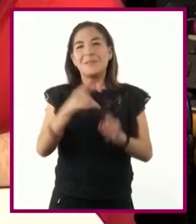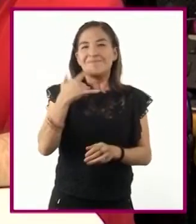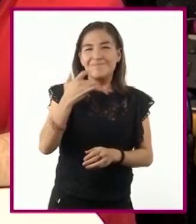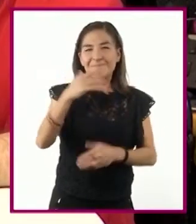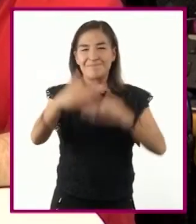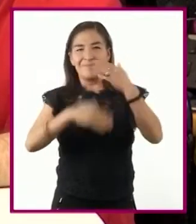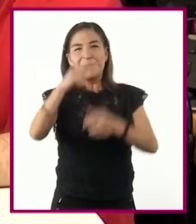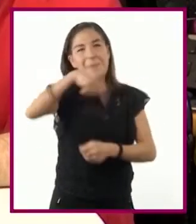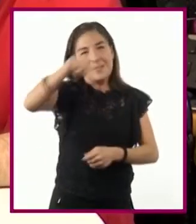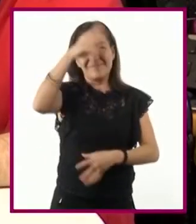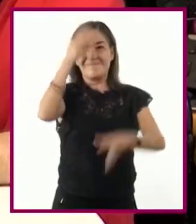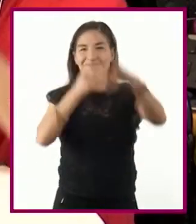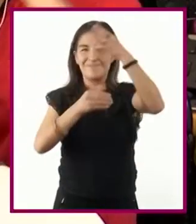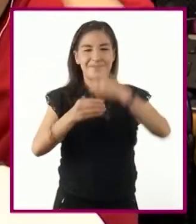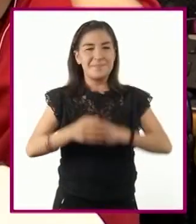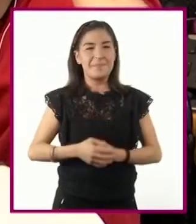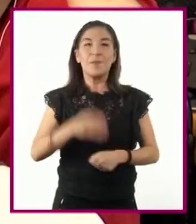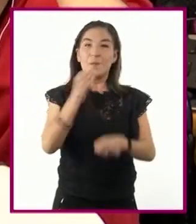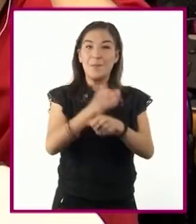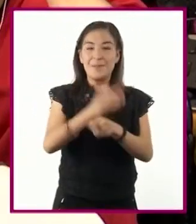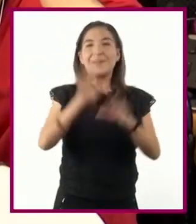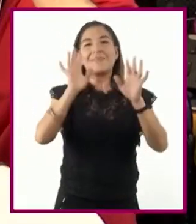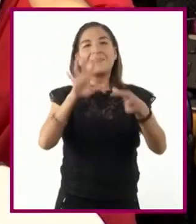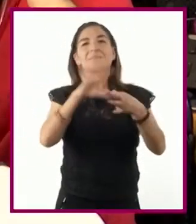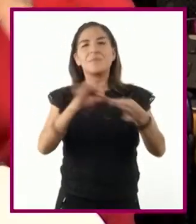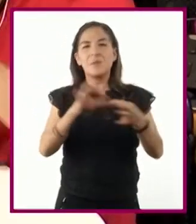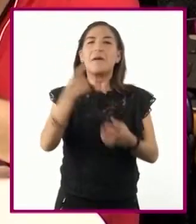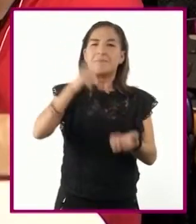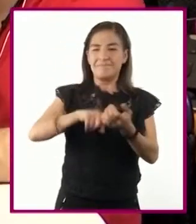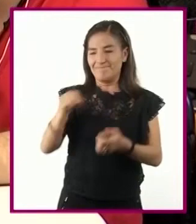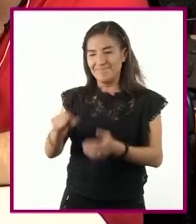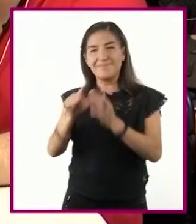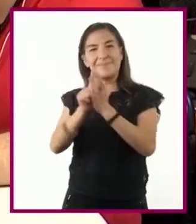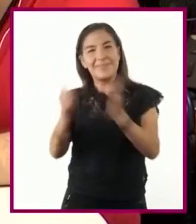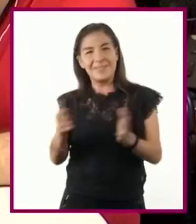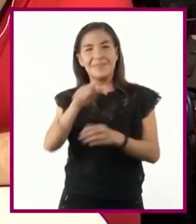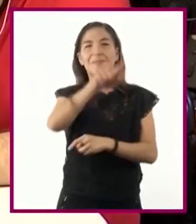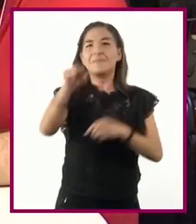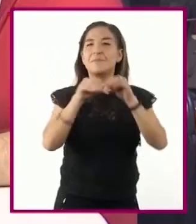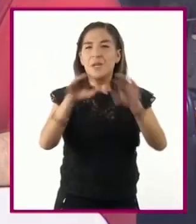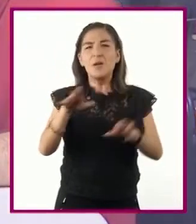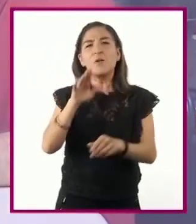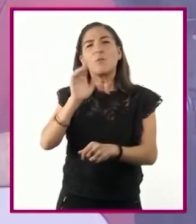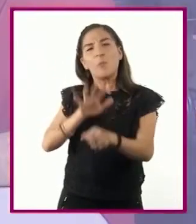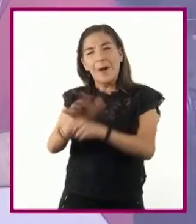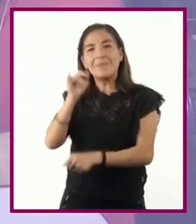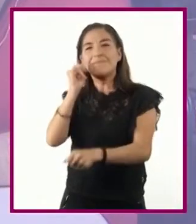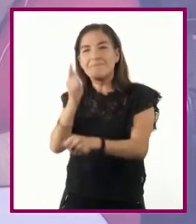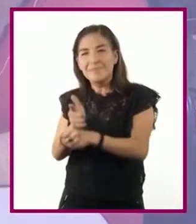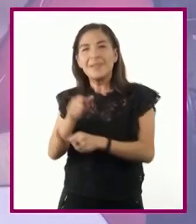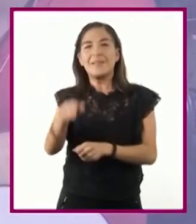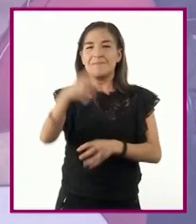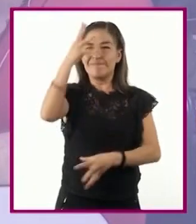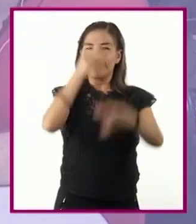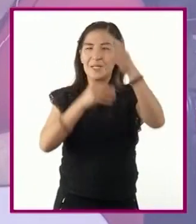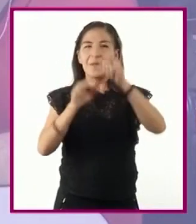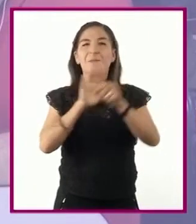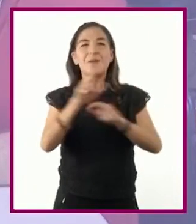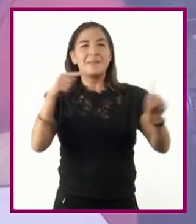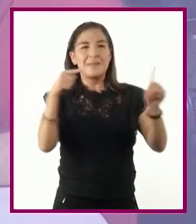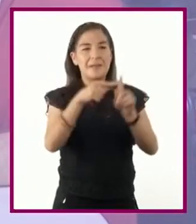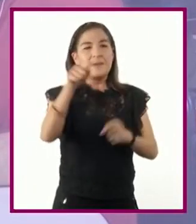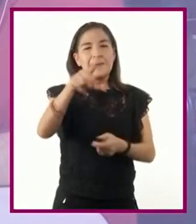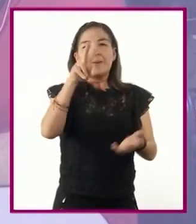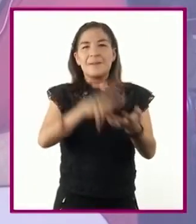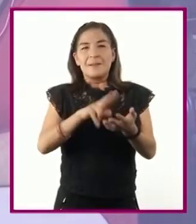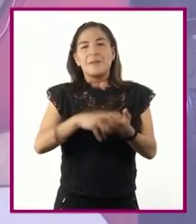su formación. Lo comentado hoy se encuentra en su libro de texto. Identifiquen el aprendizaje esperado,